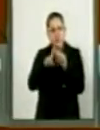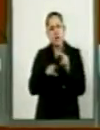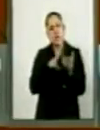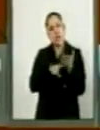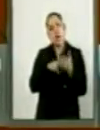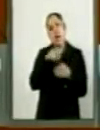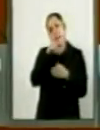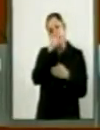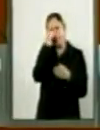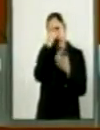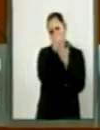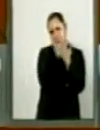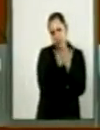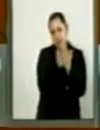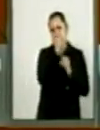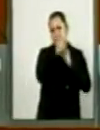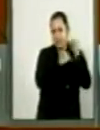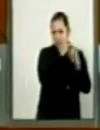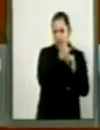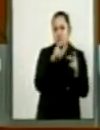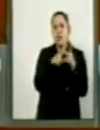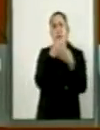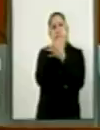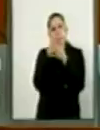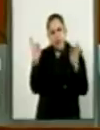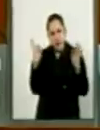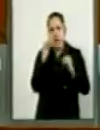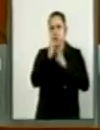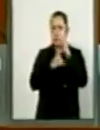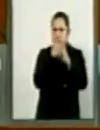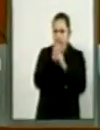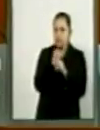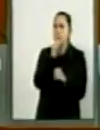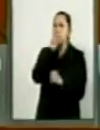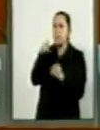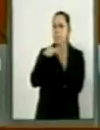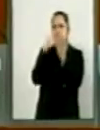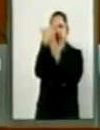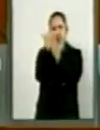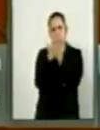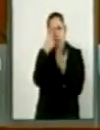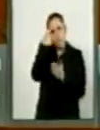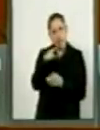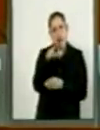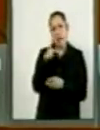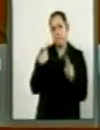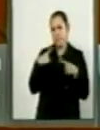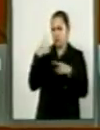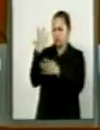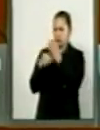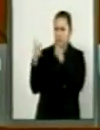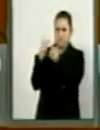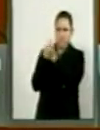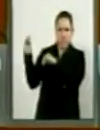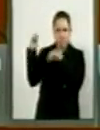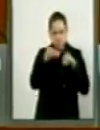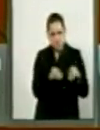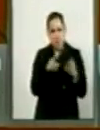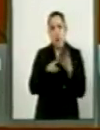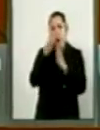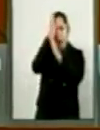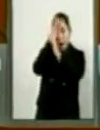de Derechos y Deberes del Hombre, el Estatuto de los Refugiados, la Convención Americana sobre Derechos Humanos, la